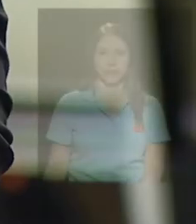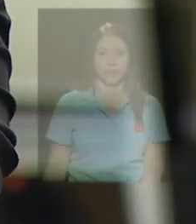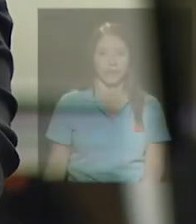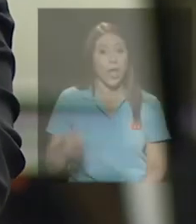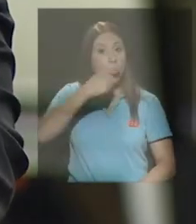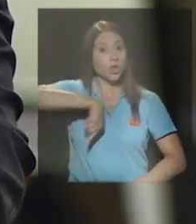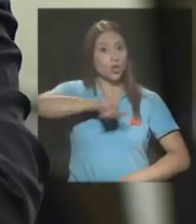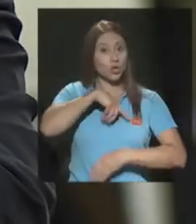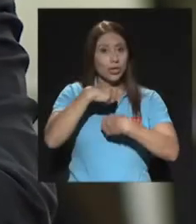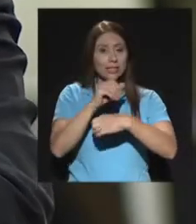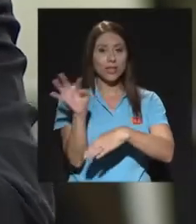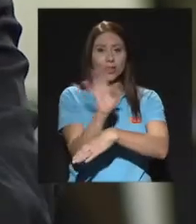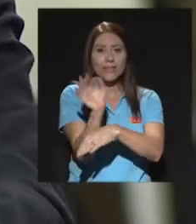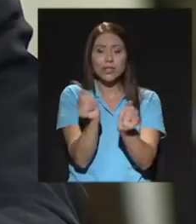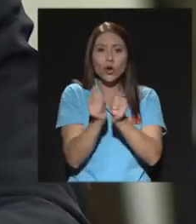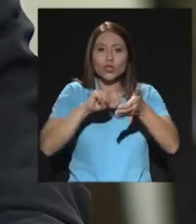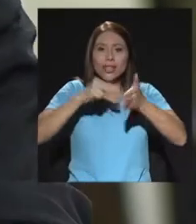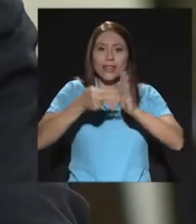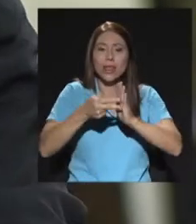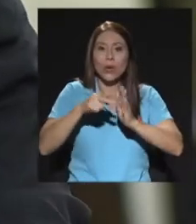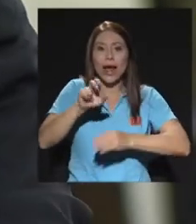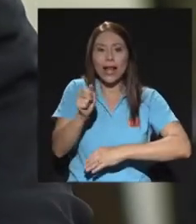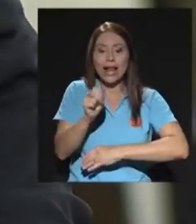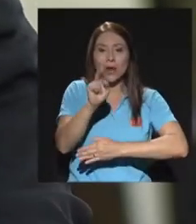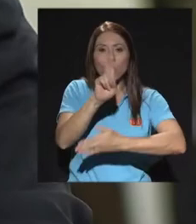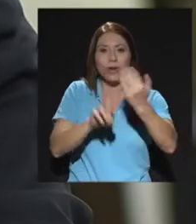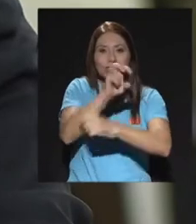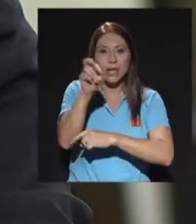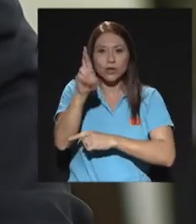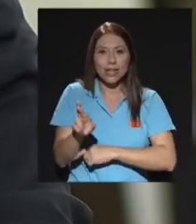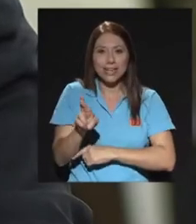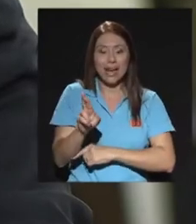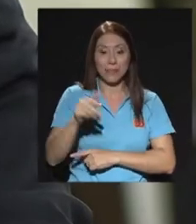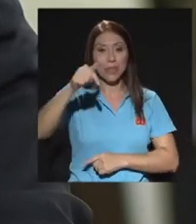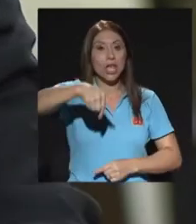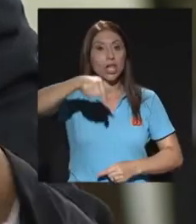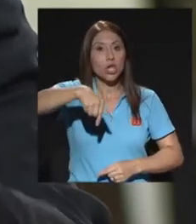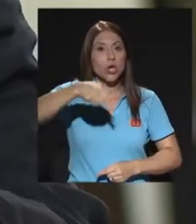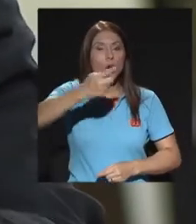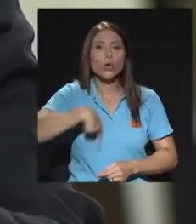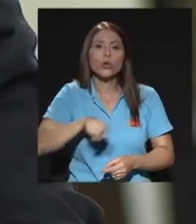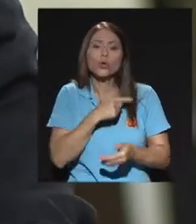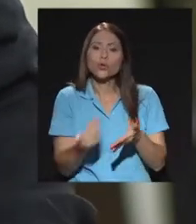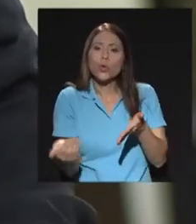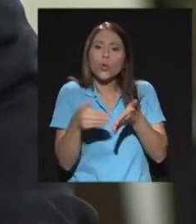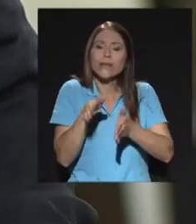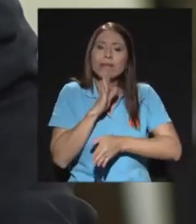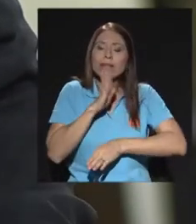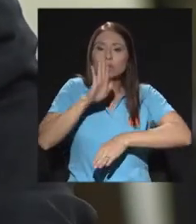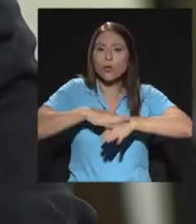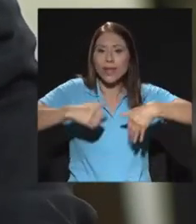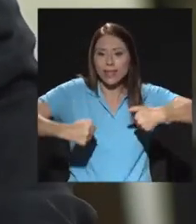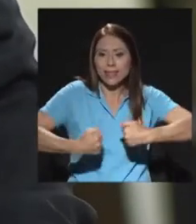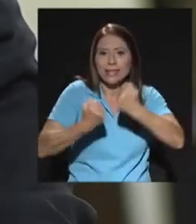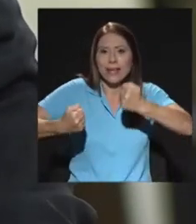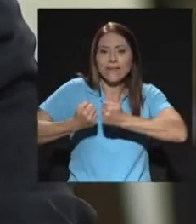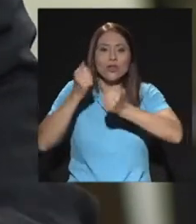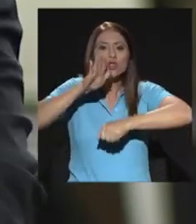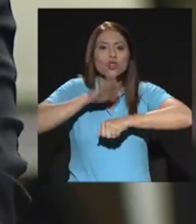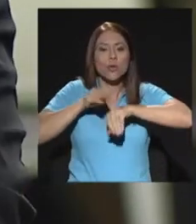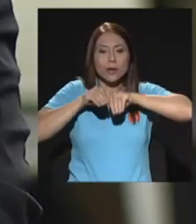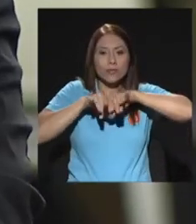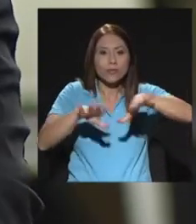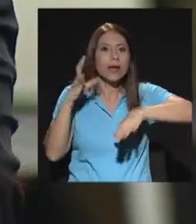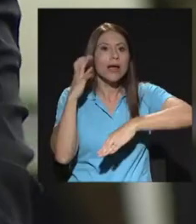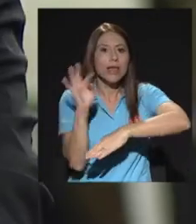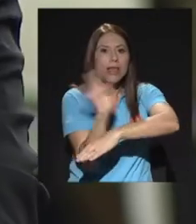Estamos haciendo Televisión con Sentido en Canal Universidad de Costa Rica y el día de hoy retomamos un poco estos desafíos en la radiodifusión en Costa Rica.